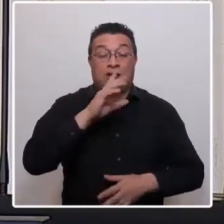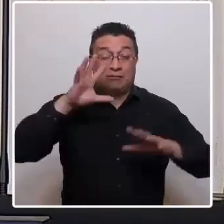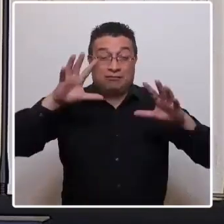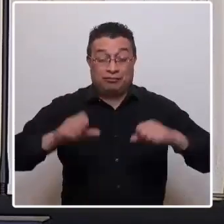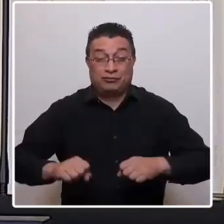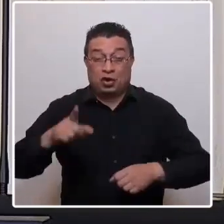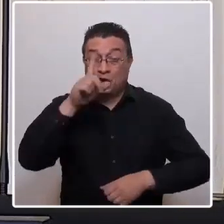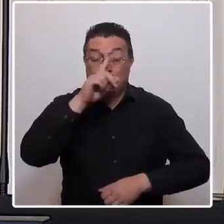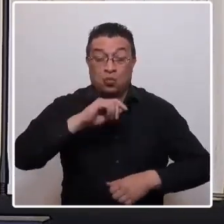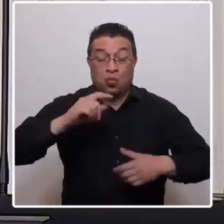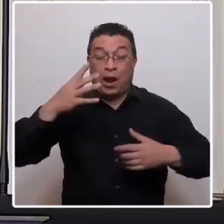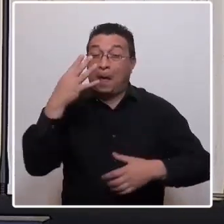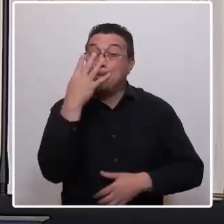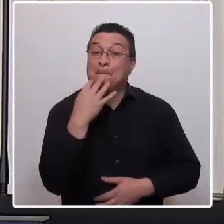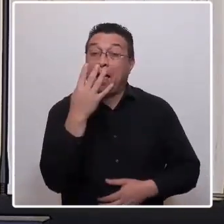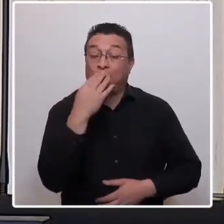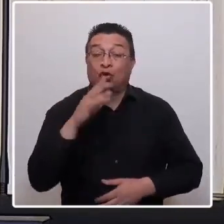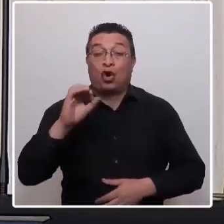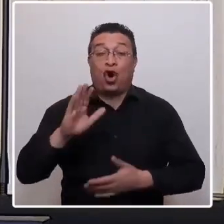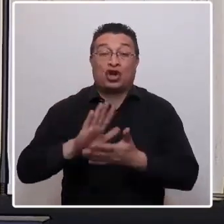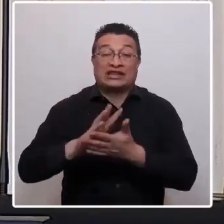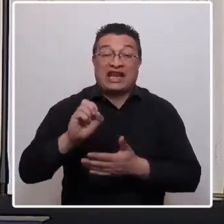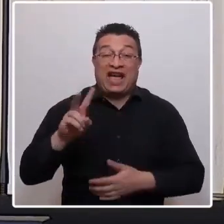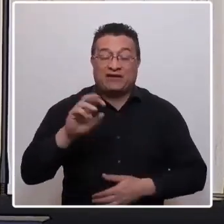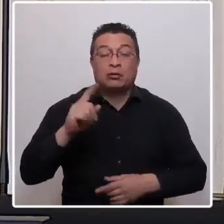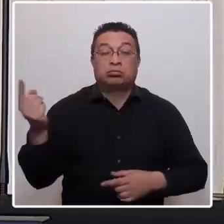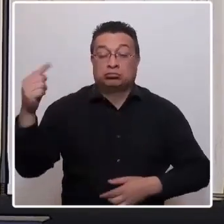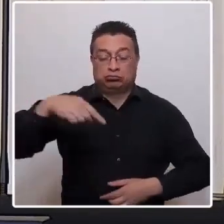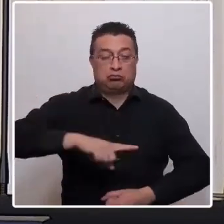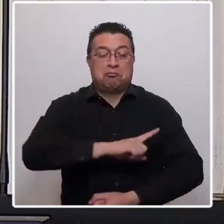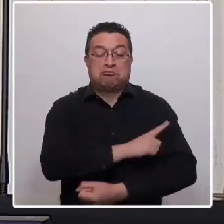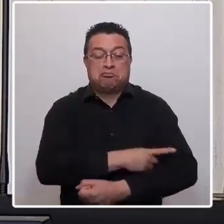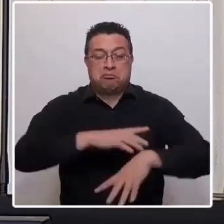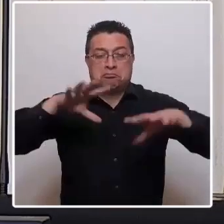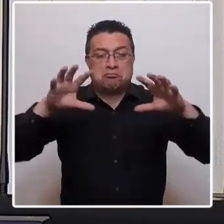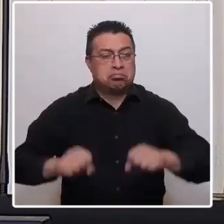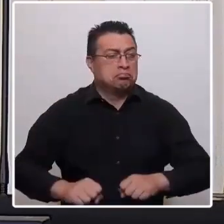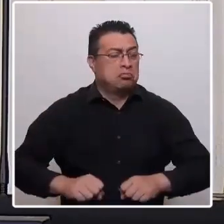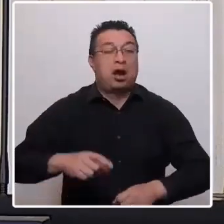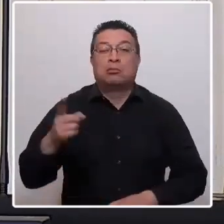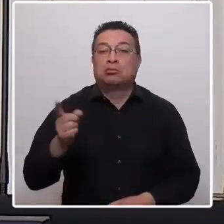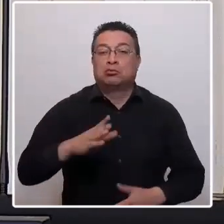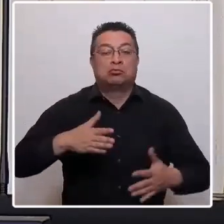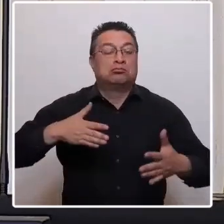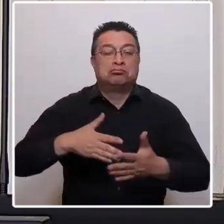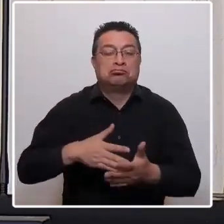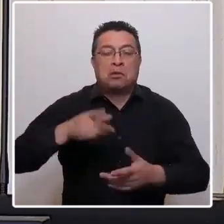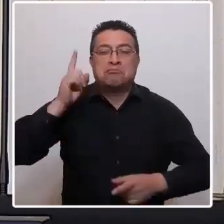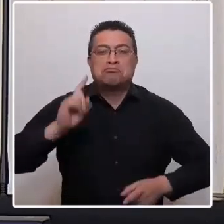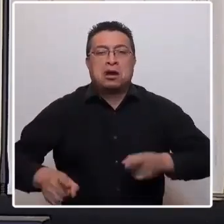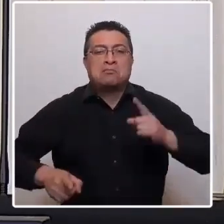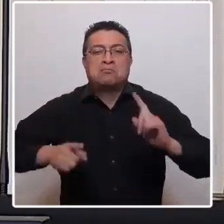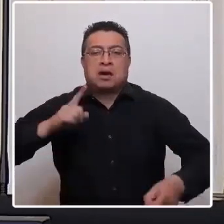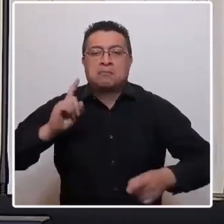de Chávez o Maduro llegue al poder de nuestro país y no tenga ningún límite para ejercerlo. Les recuerdo,